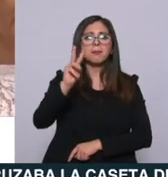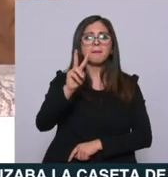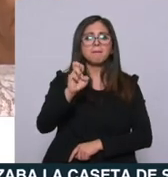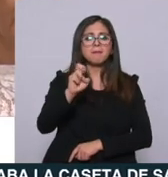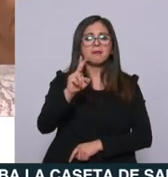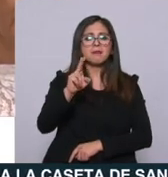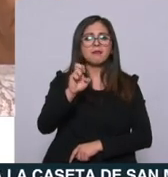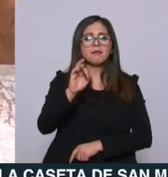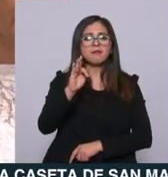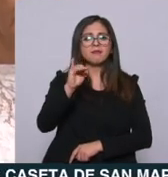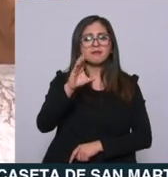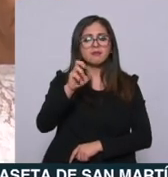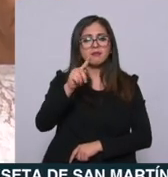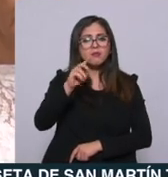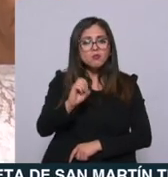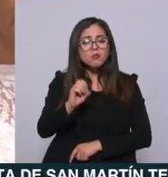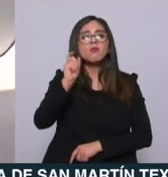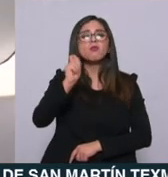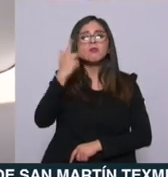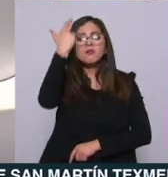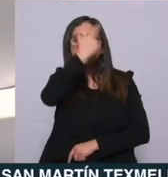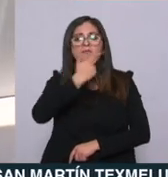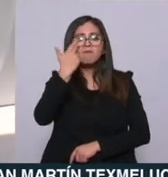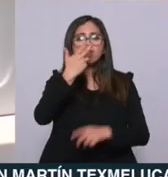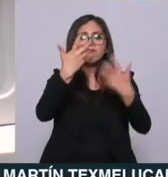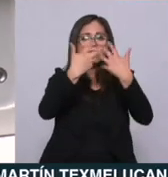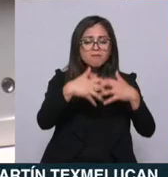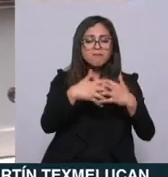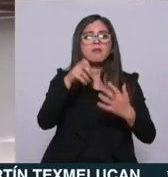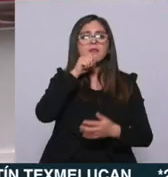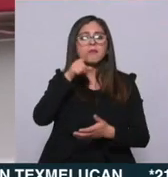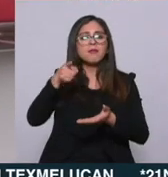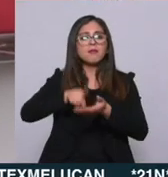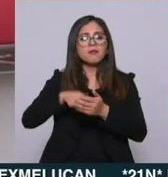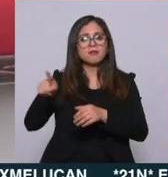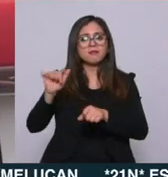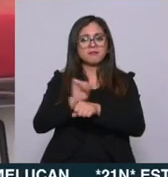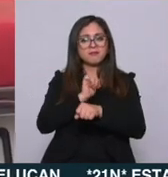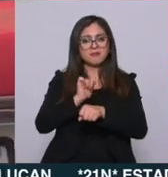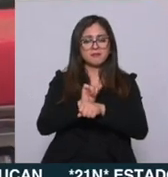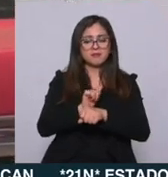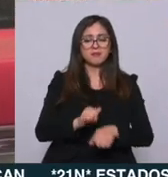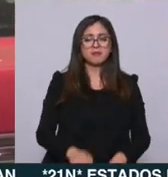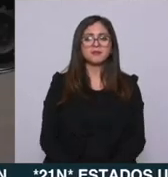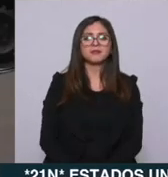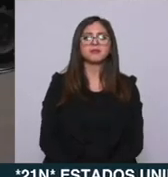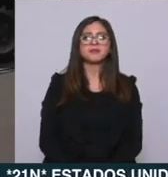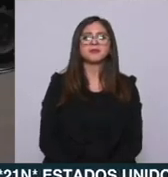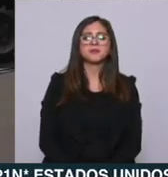una línea de revisión físico-mecánica. Con imágenes de Javier Cordero, Enrique Muñiz, 21 Noticias.